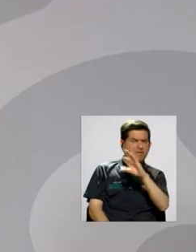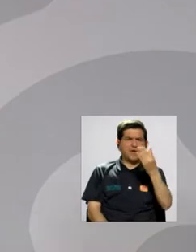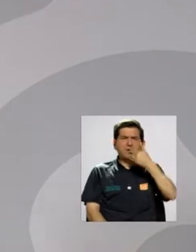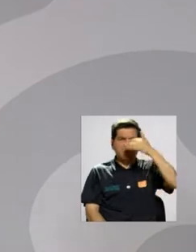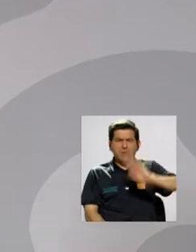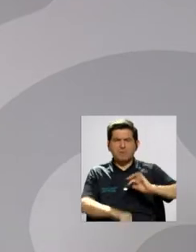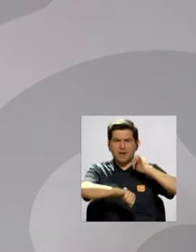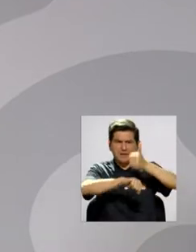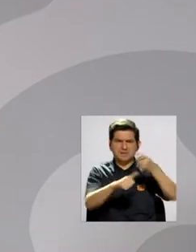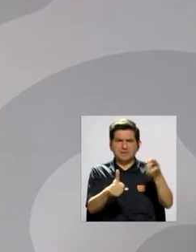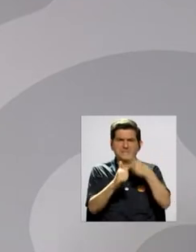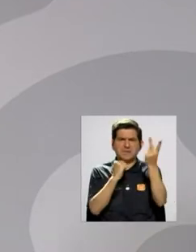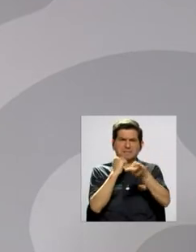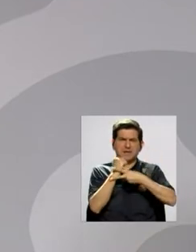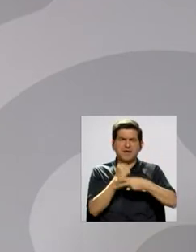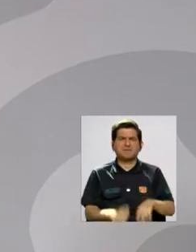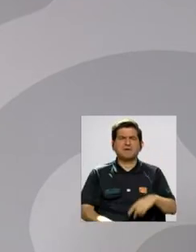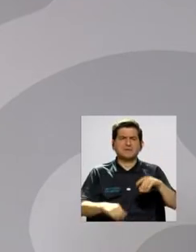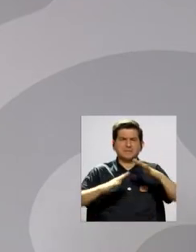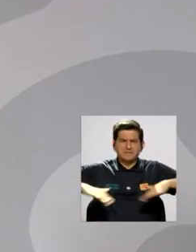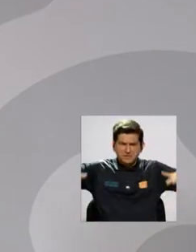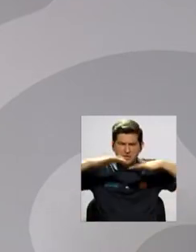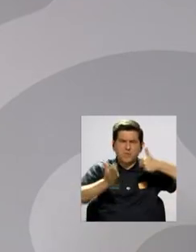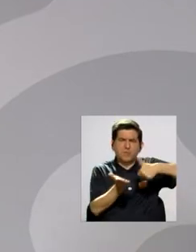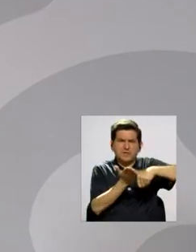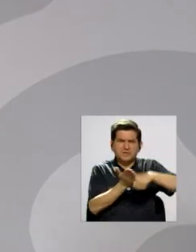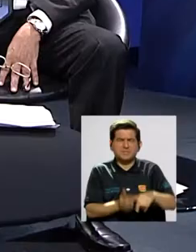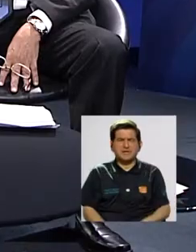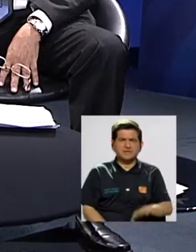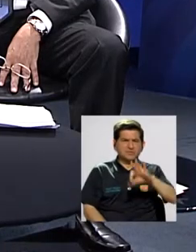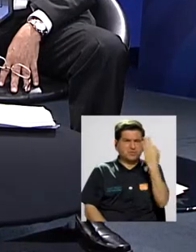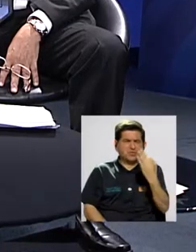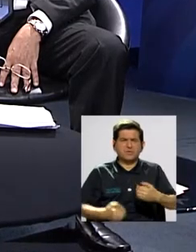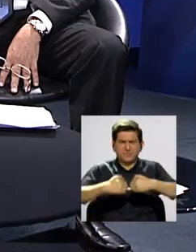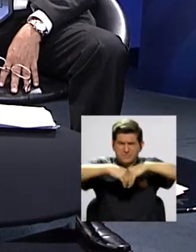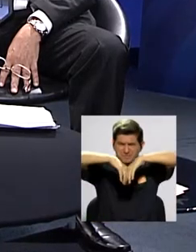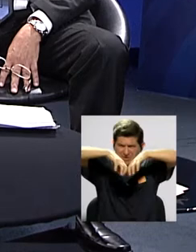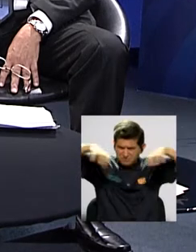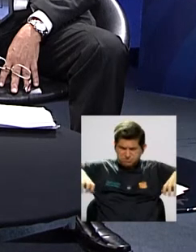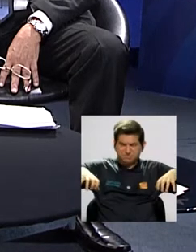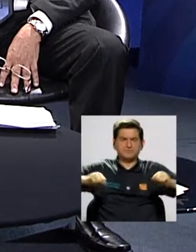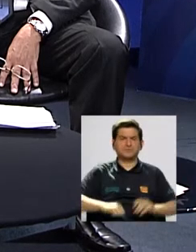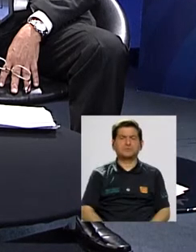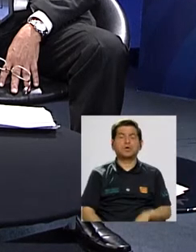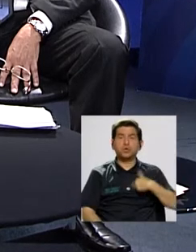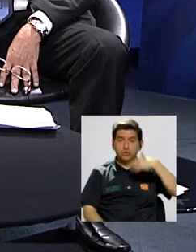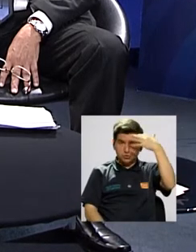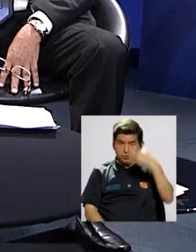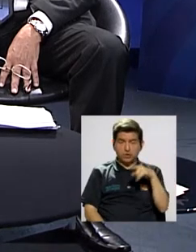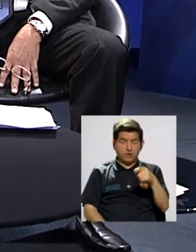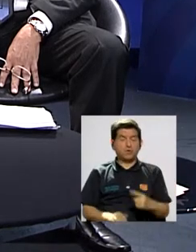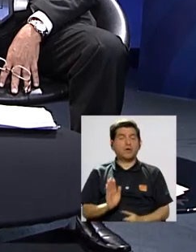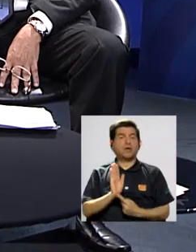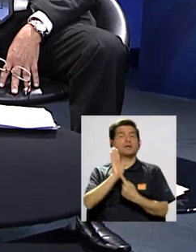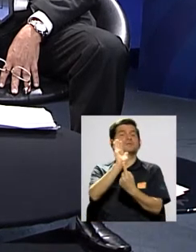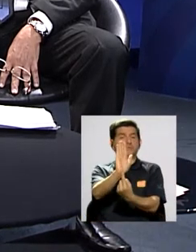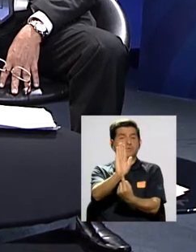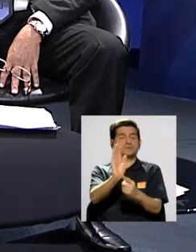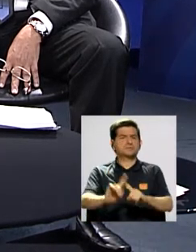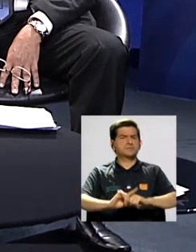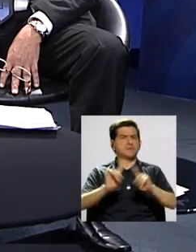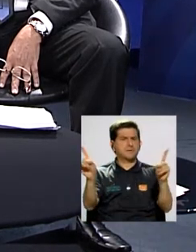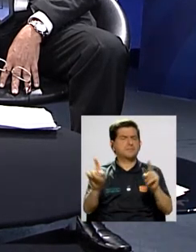plantee por primera vez en un escenario electoral de esa forma tan ácida. Yo creo que él como cara visible, pero me parece